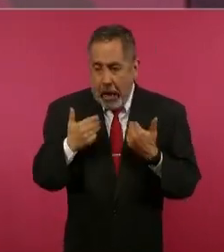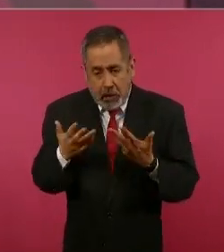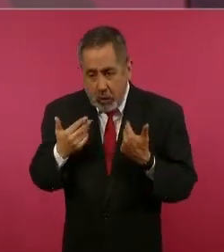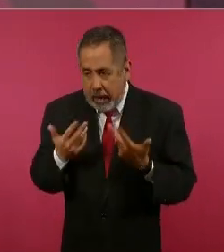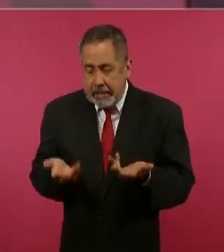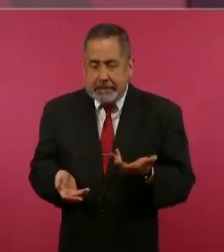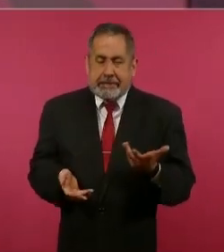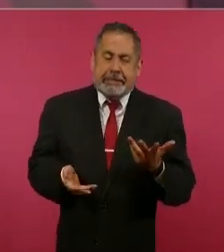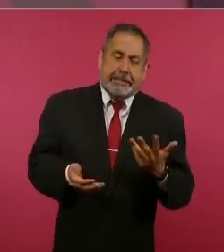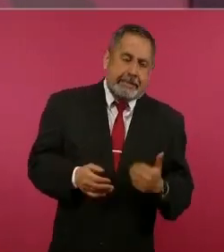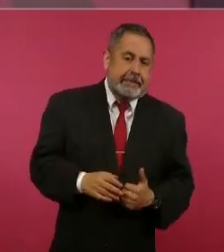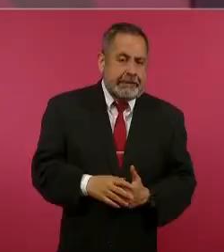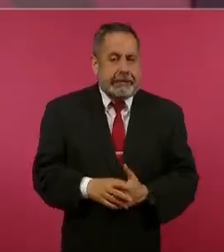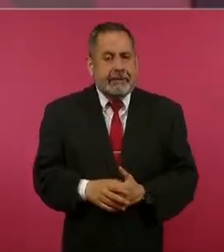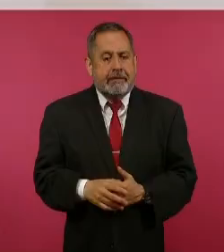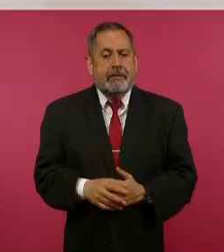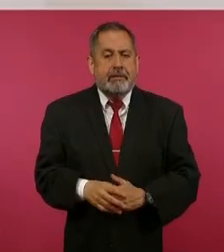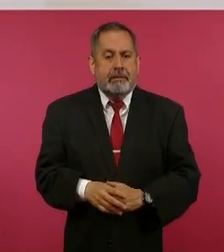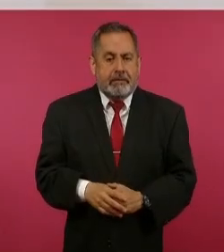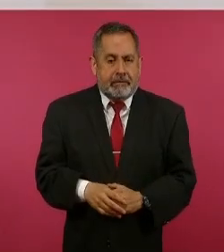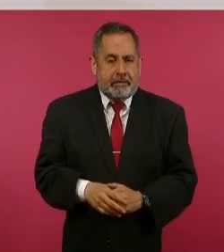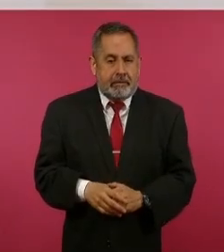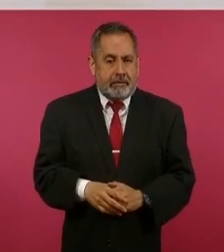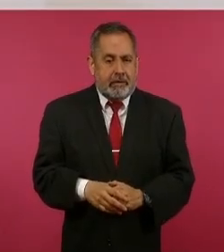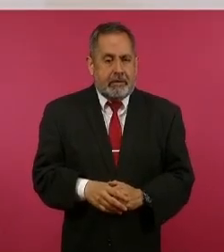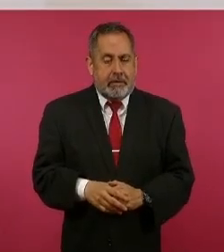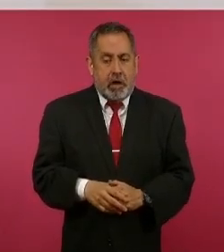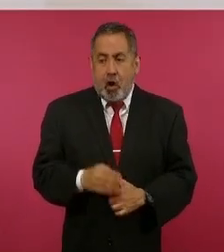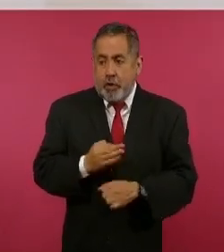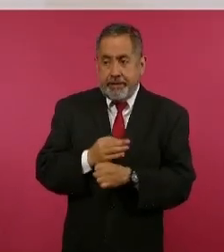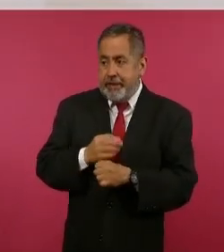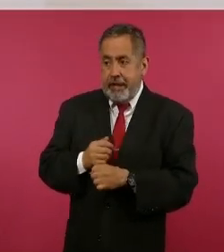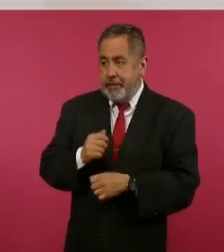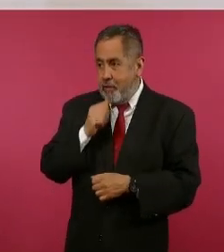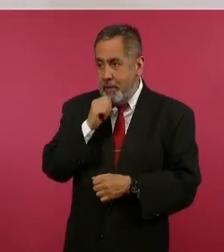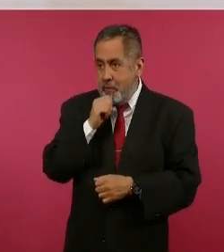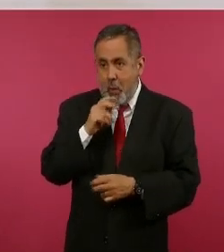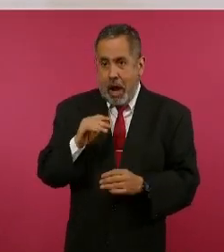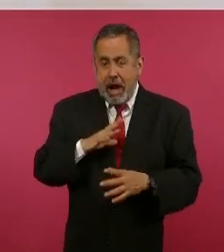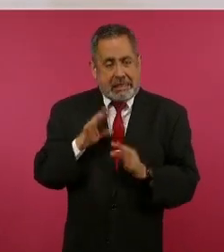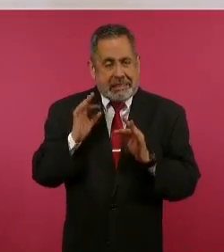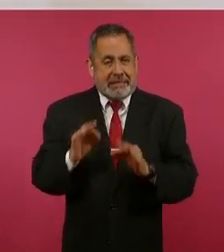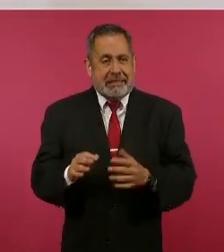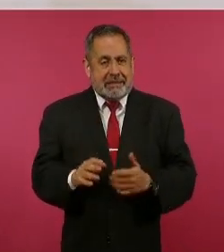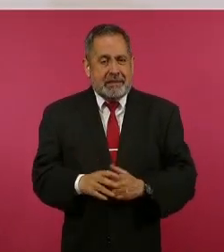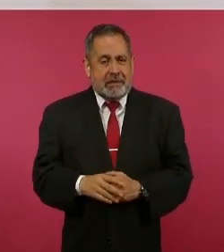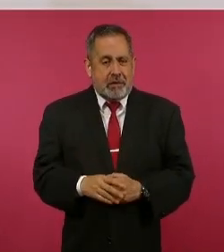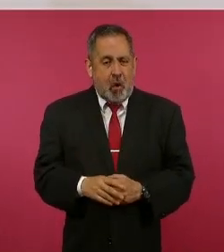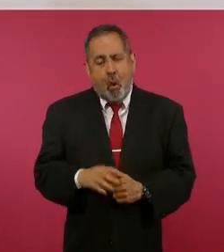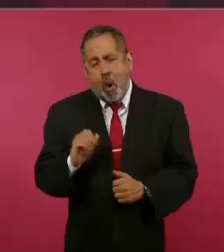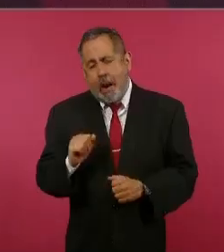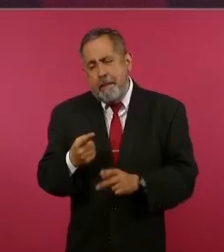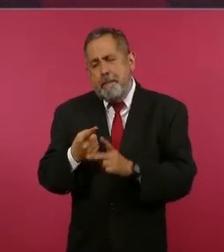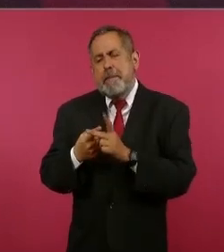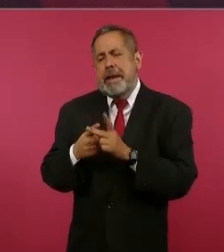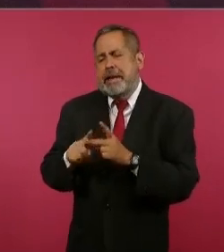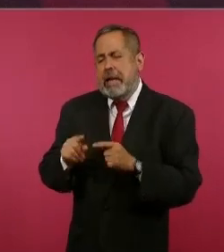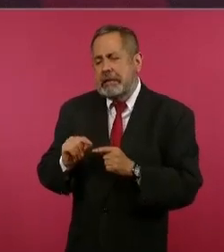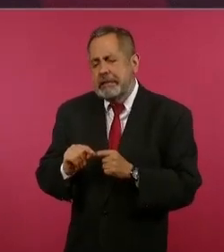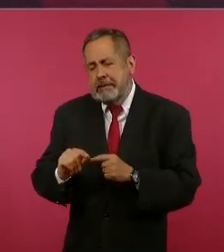todavía o es incipiente lo